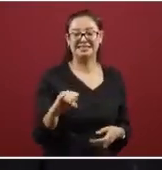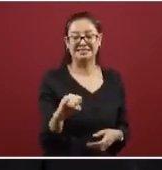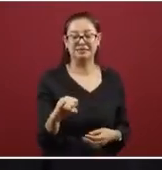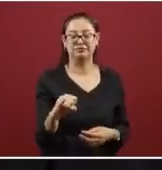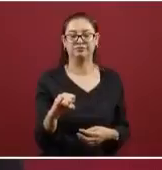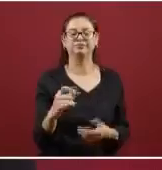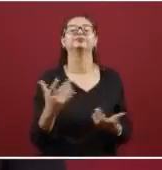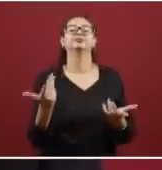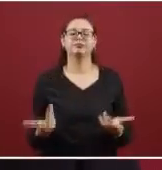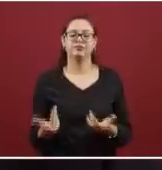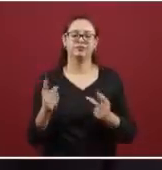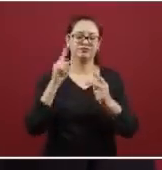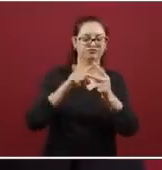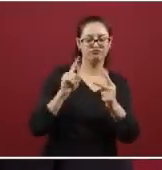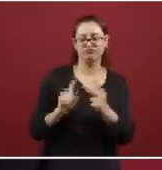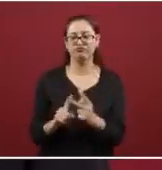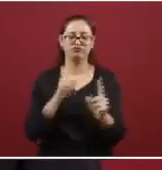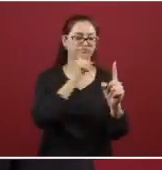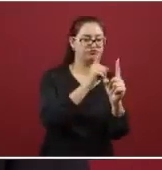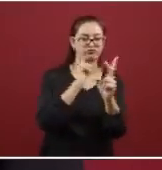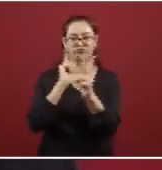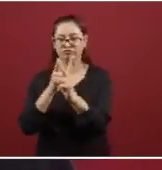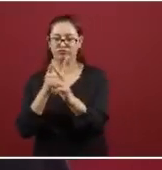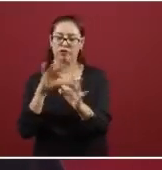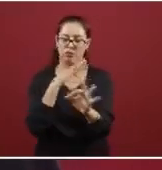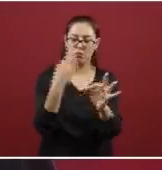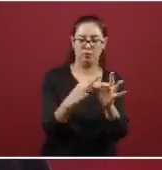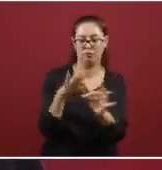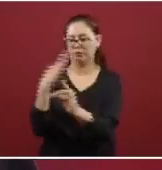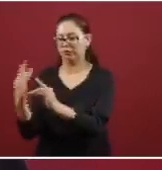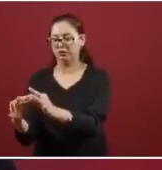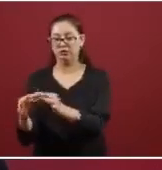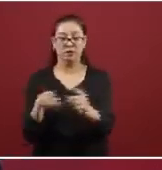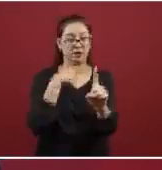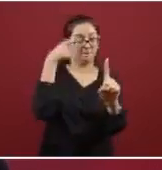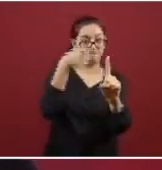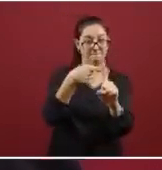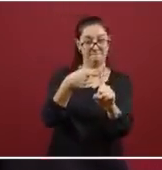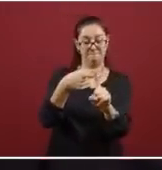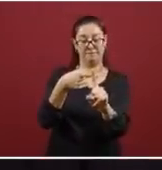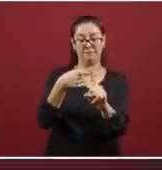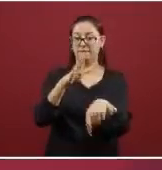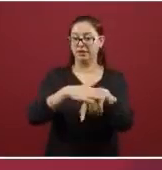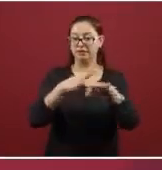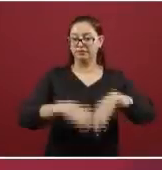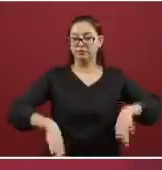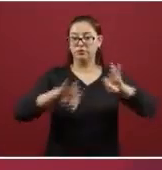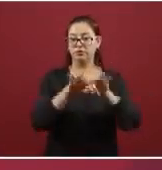se cumplen dos propósitos. El principal es